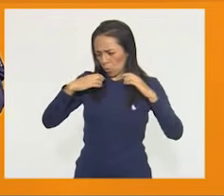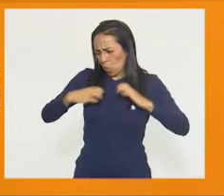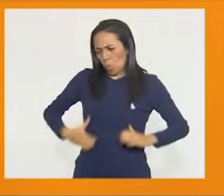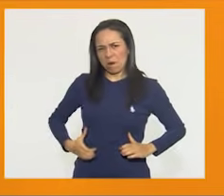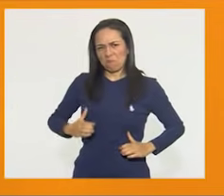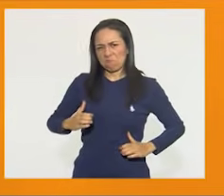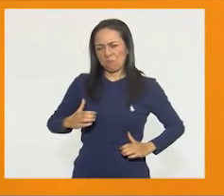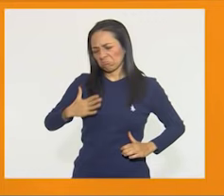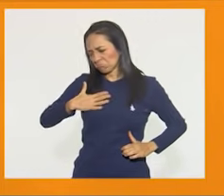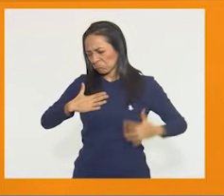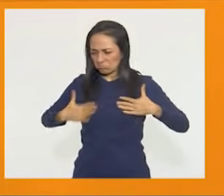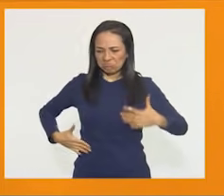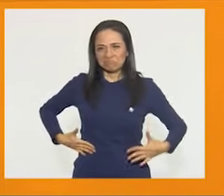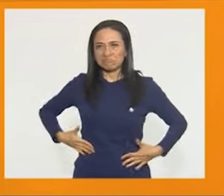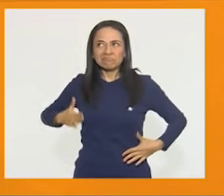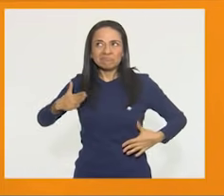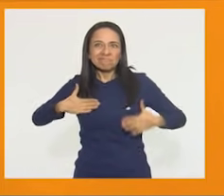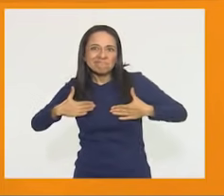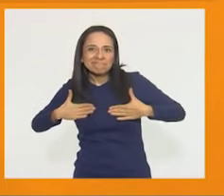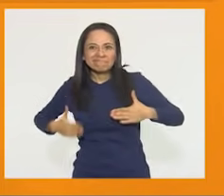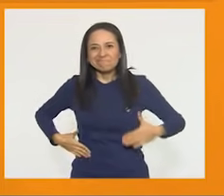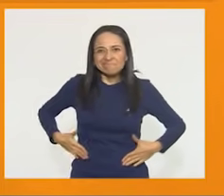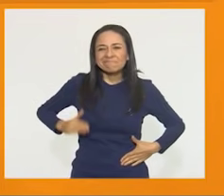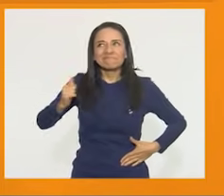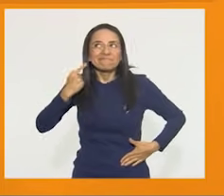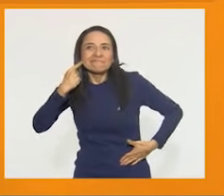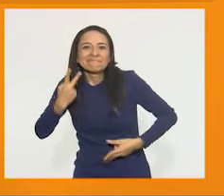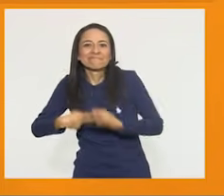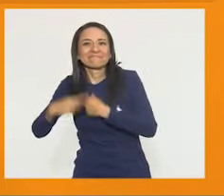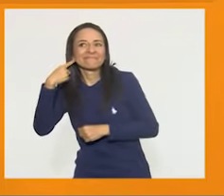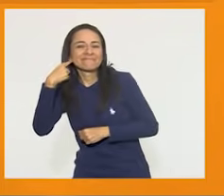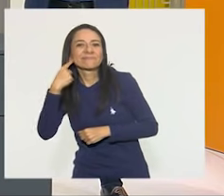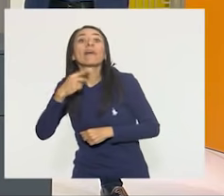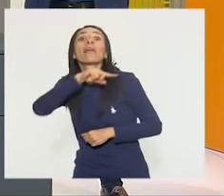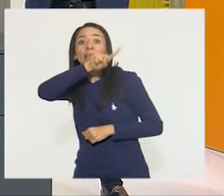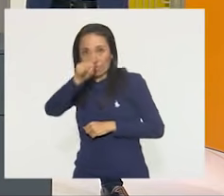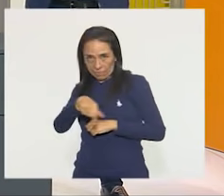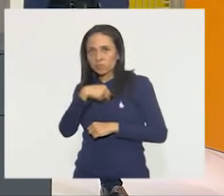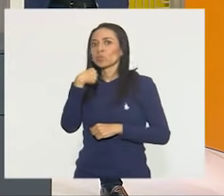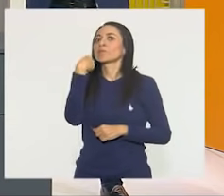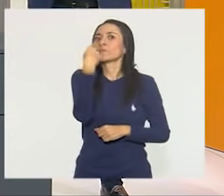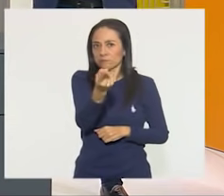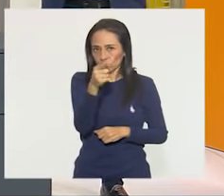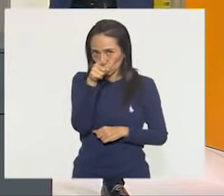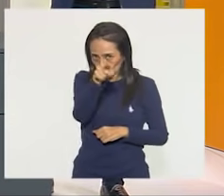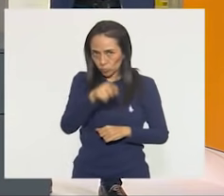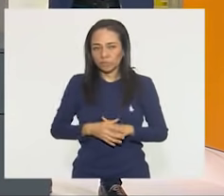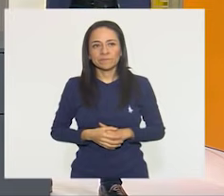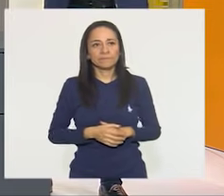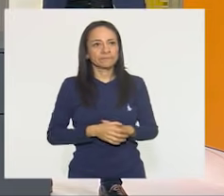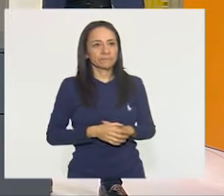Y luego tú vas a buscar otra parte de tu cuerpo con la que puedas generar un sonido. Listo. ¿Te parece? Yo empiezo.